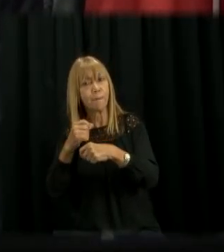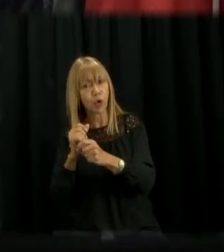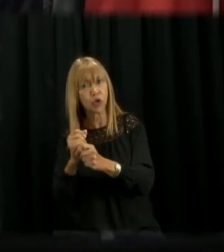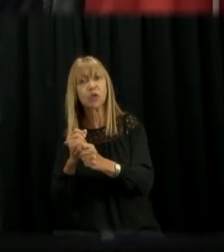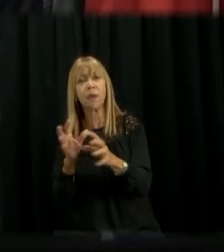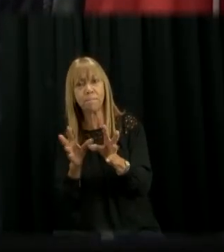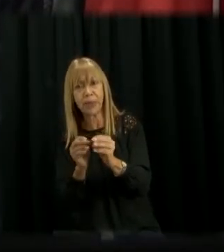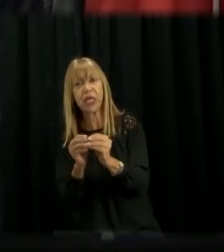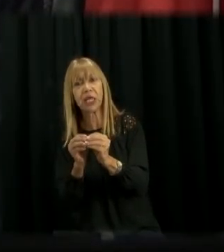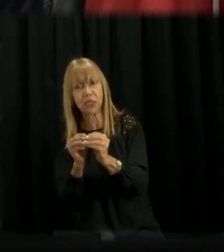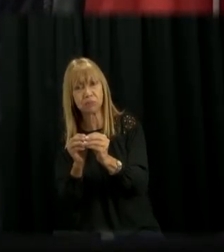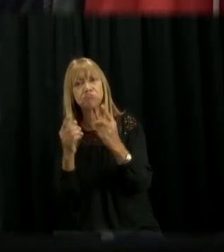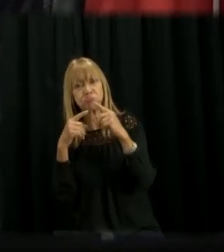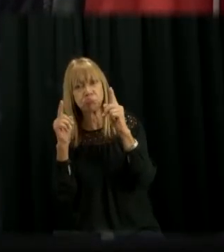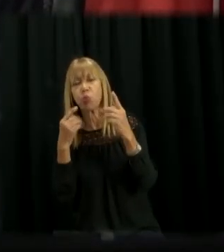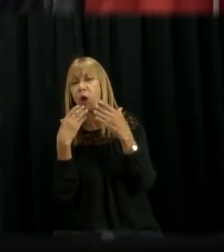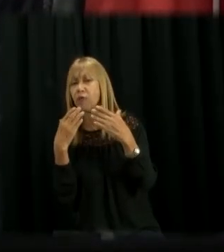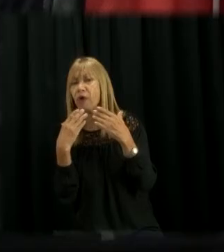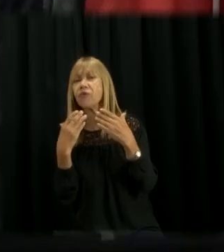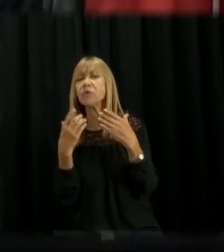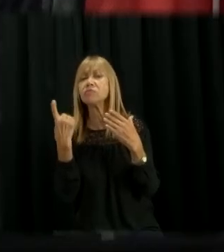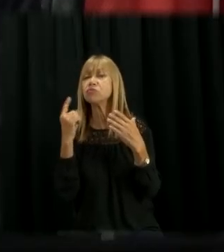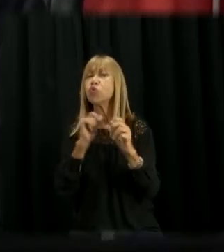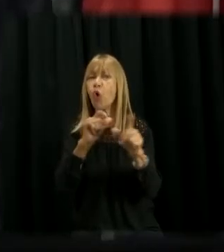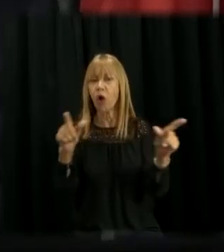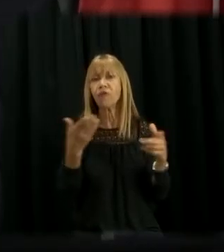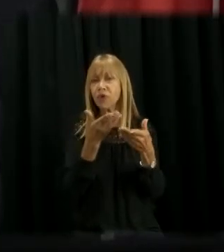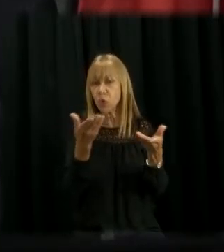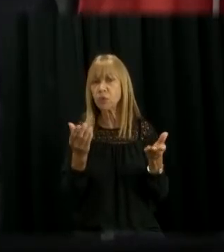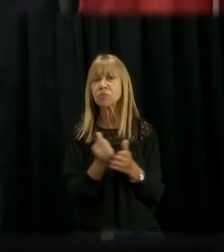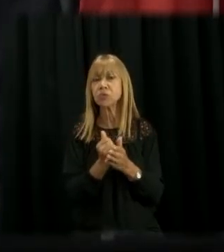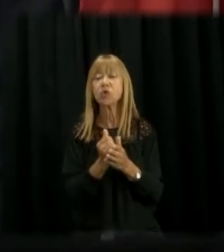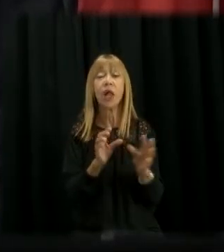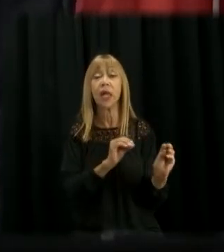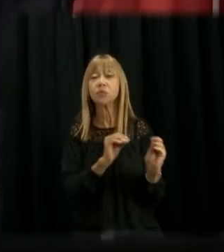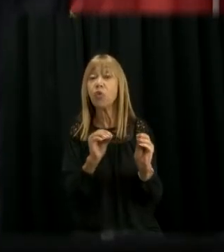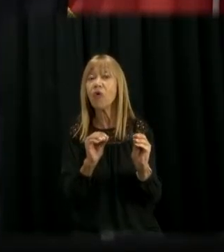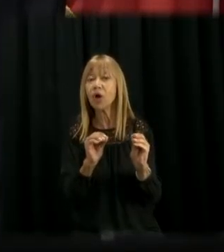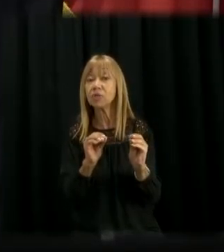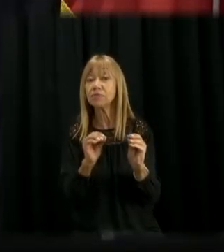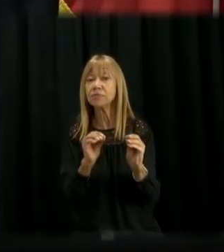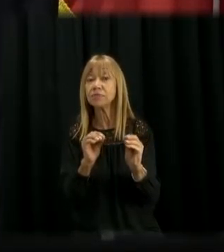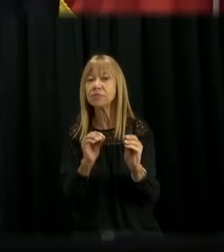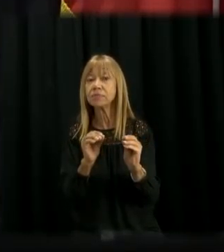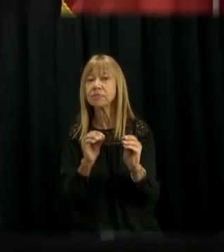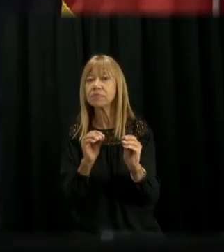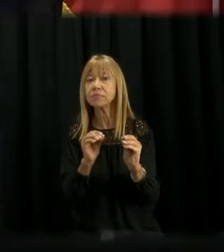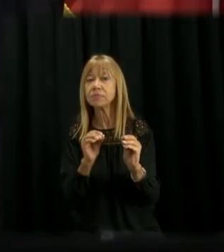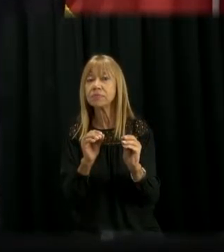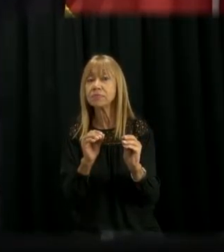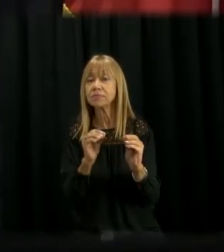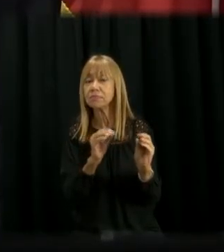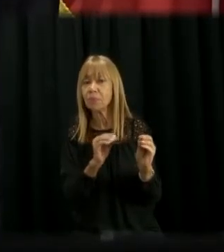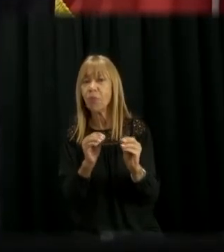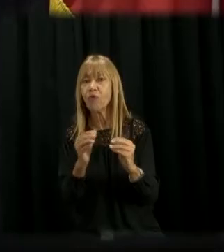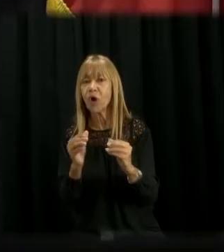constructivo para una reunión productiva. Estamos agradecidos a todos, con todos ustedes. Vamos a continuar.